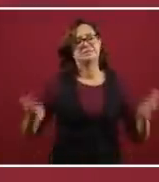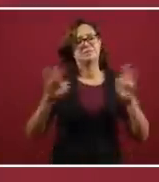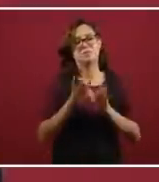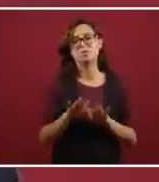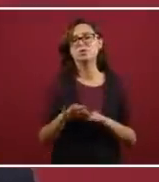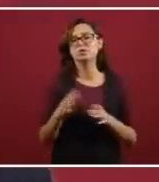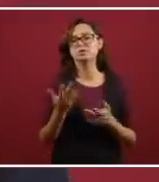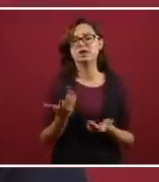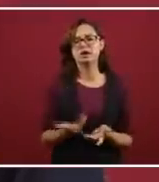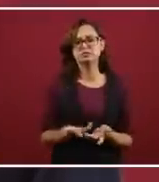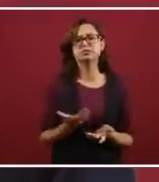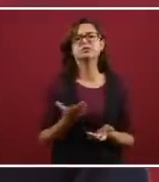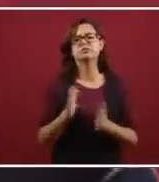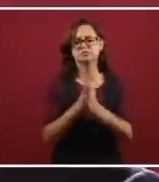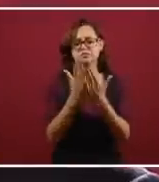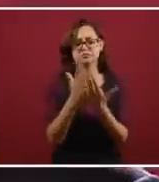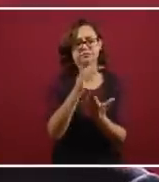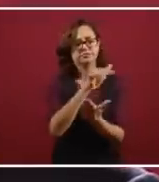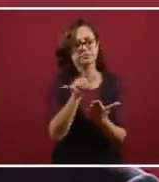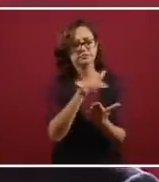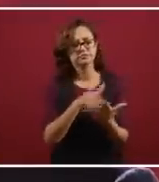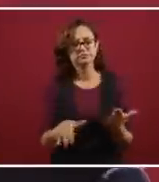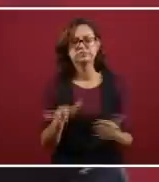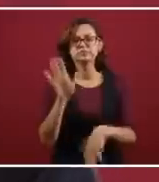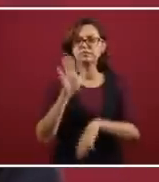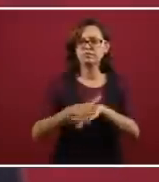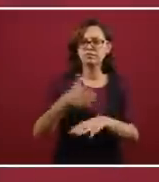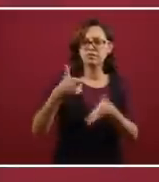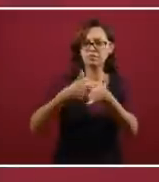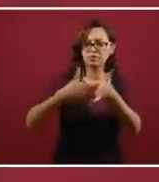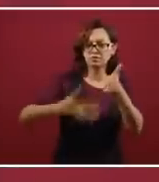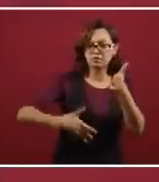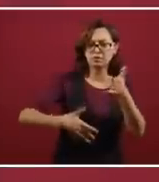de precio accesible,